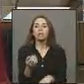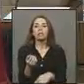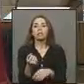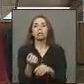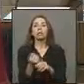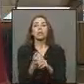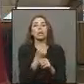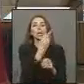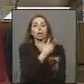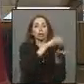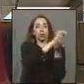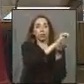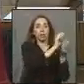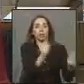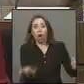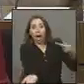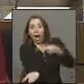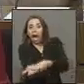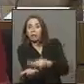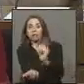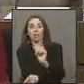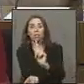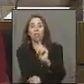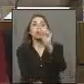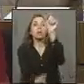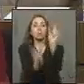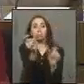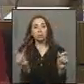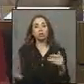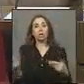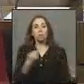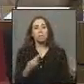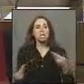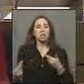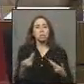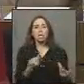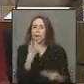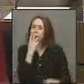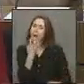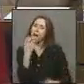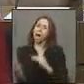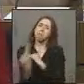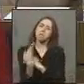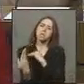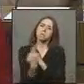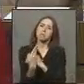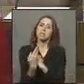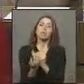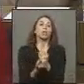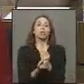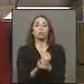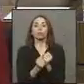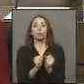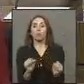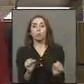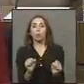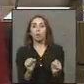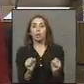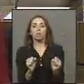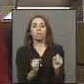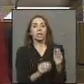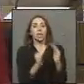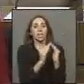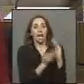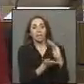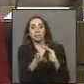posibilidad de cobertura. Esta gente nos está pidiendo a gritos y que muchas veces no pueden salir de sus